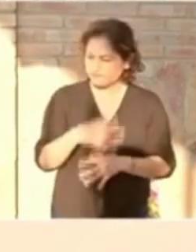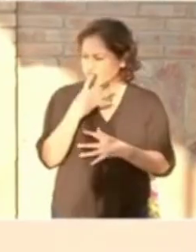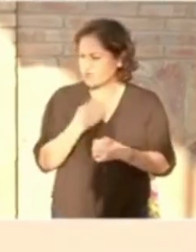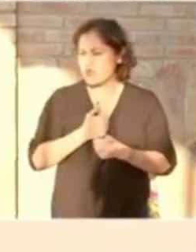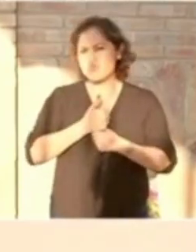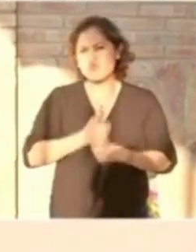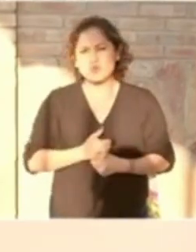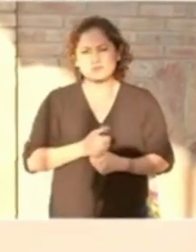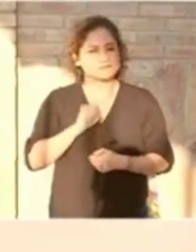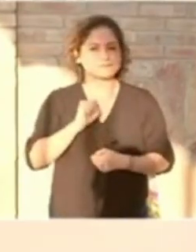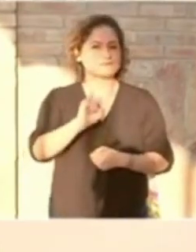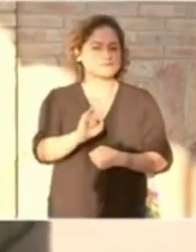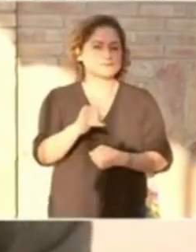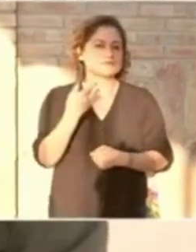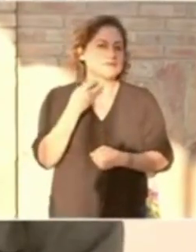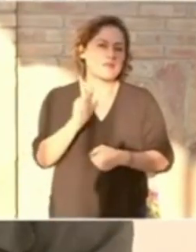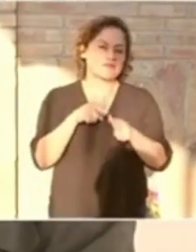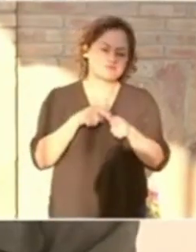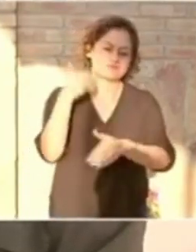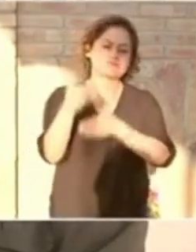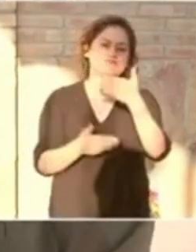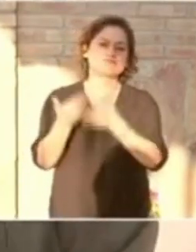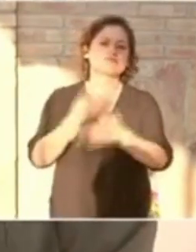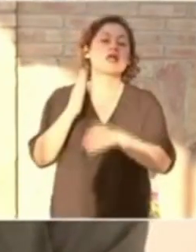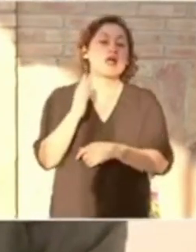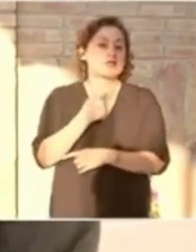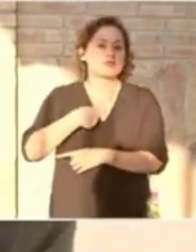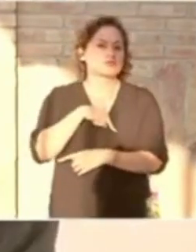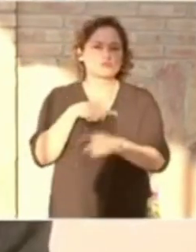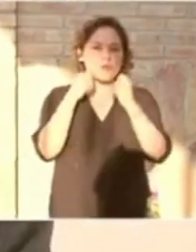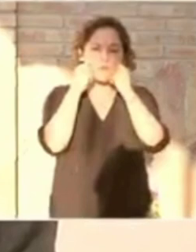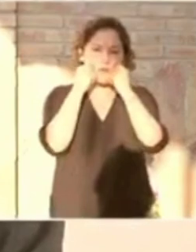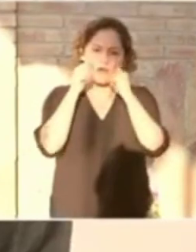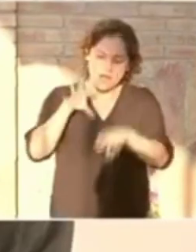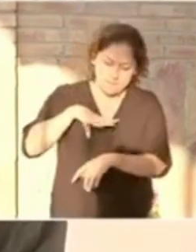con toda la tristeza. Tenemos que sacar fuerza de lo más profundo